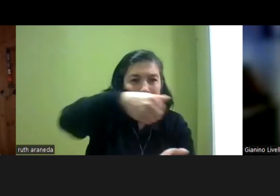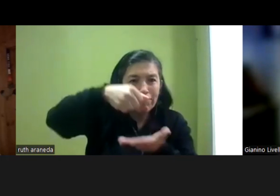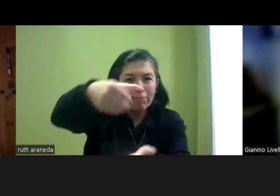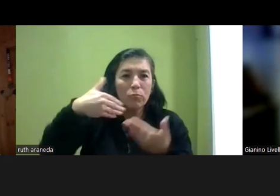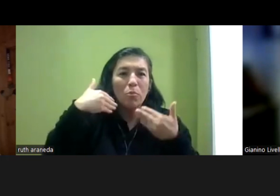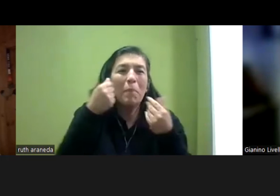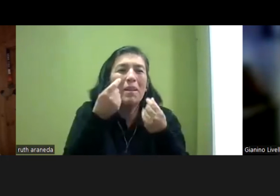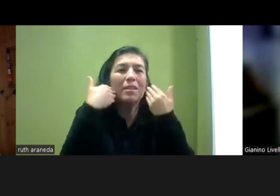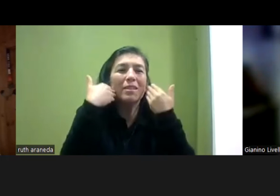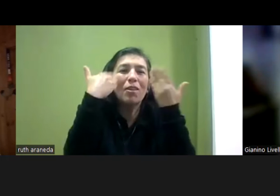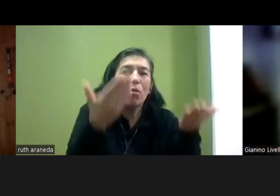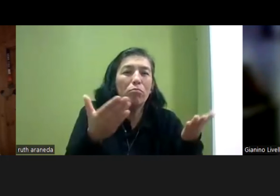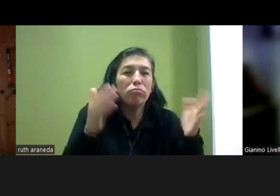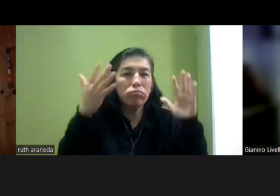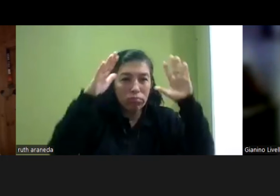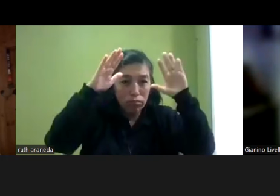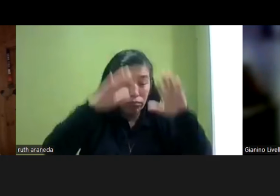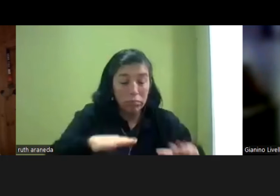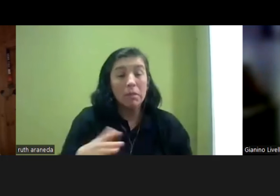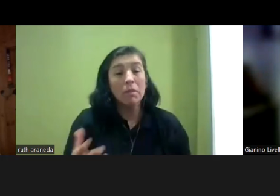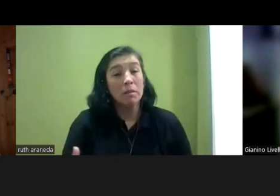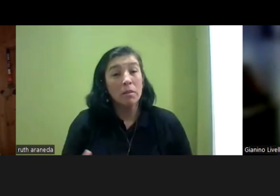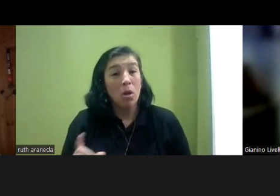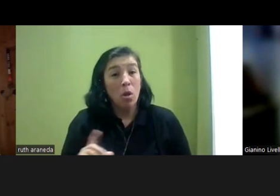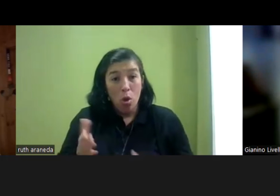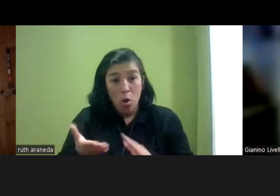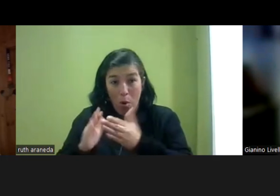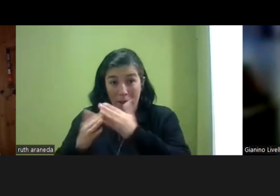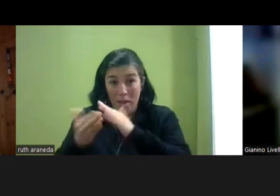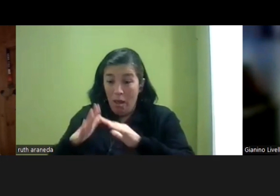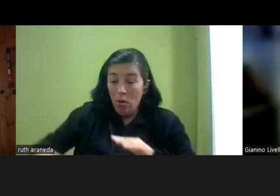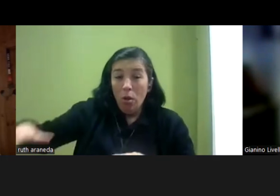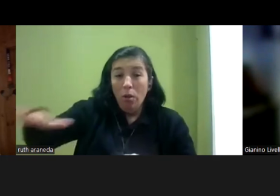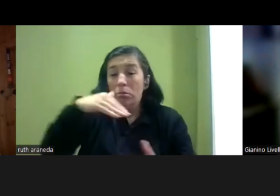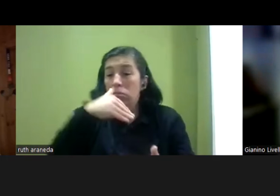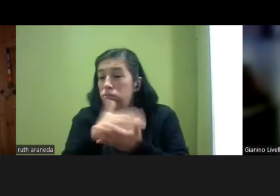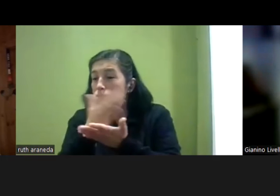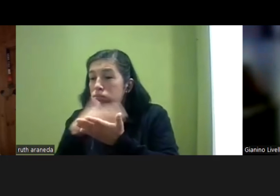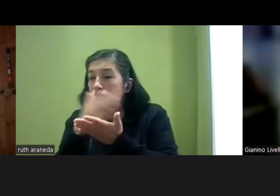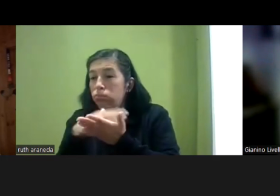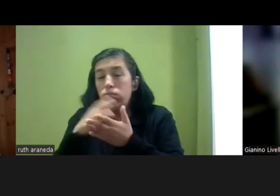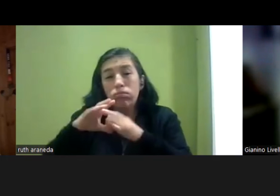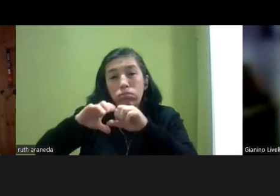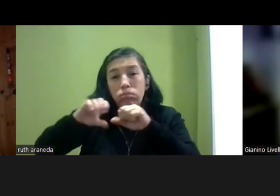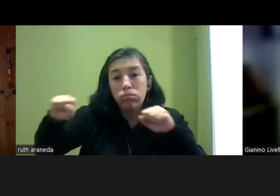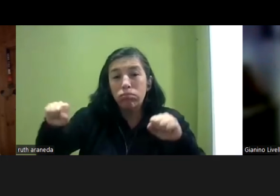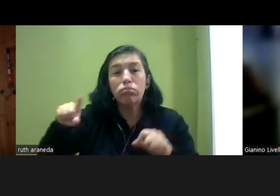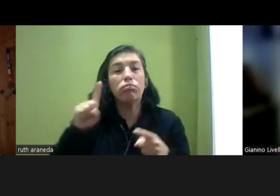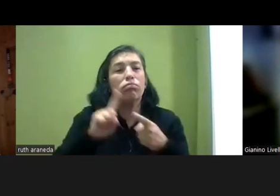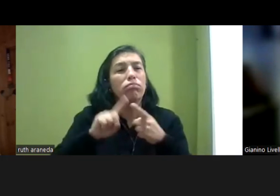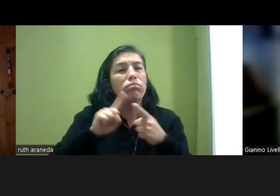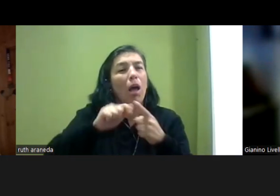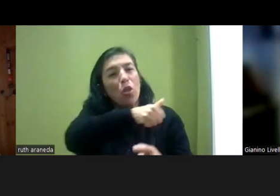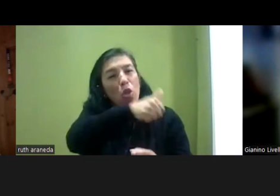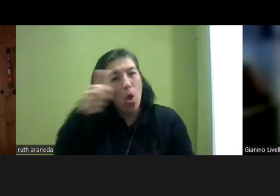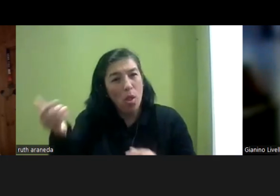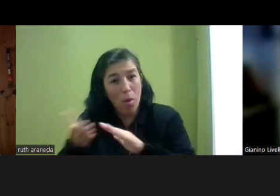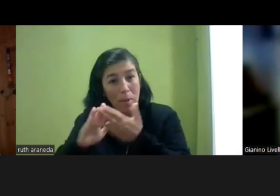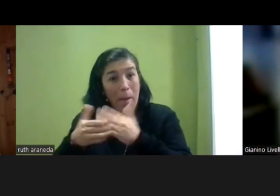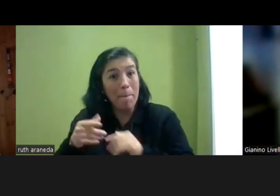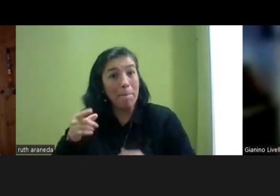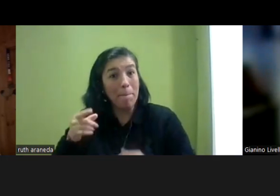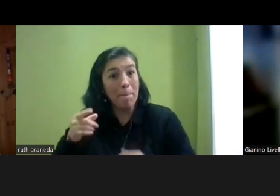La comunidad organiza un evento y en el cual participa toda la comunidad, pero el jefe